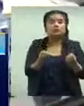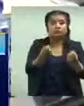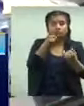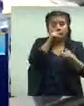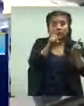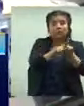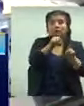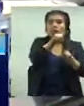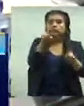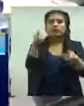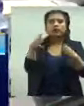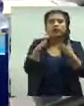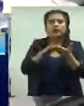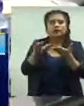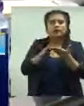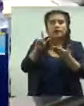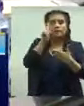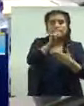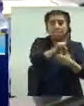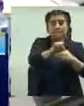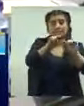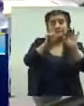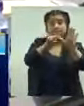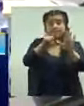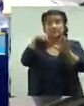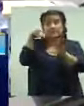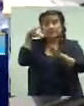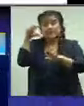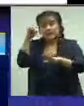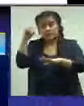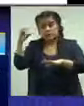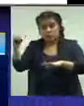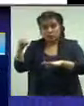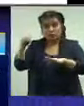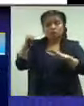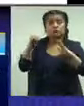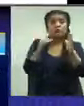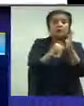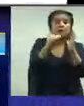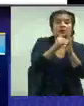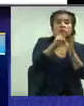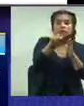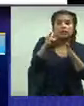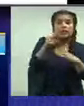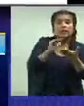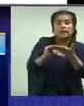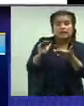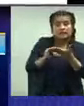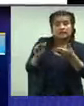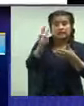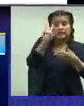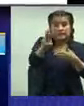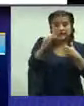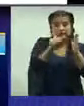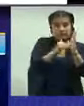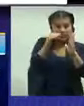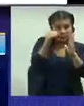llevan gastados 1.600 millones y esperan gastarse 3.000 millones de quetzales a lo largo del